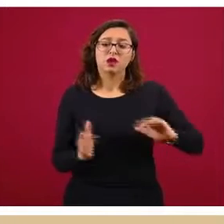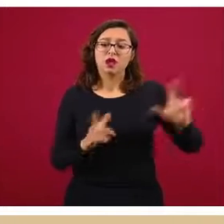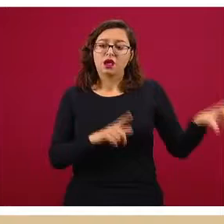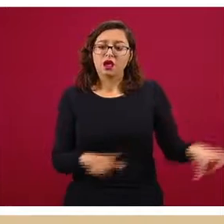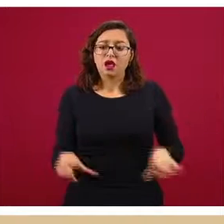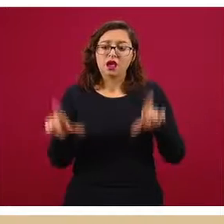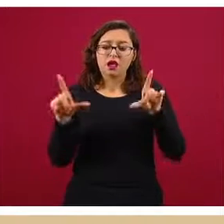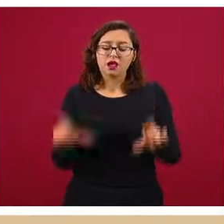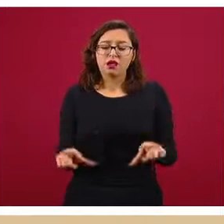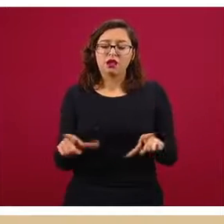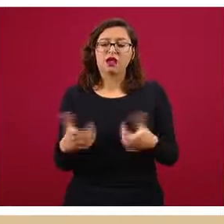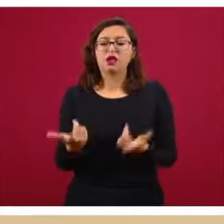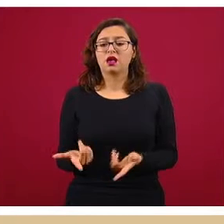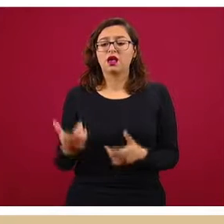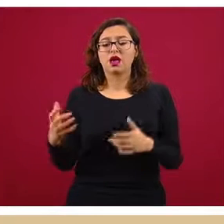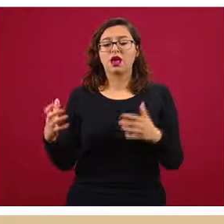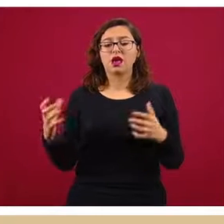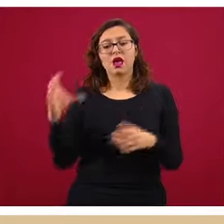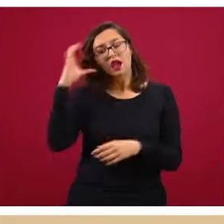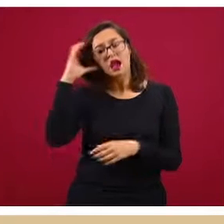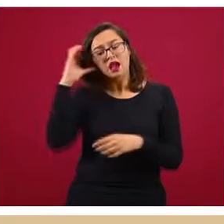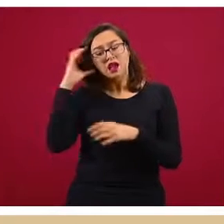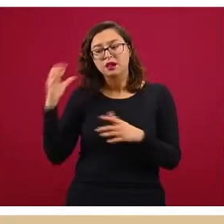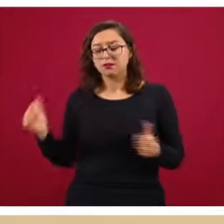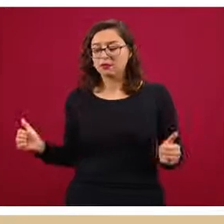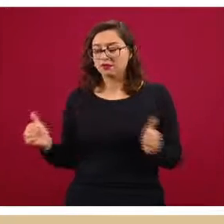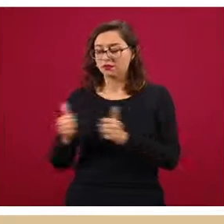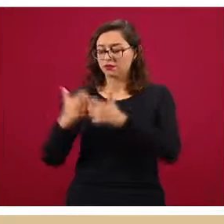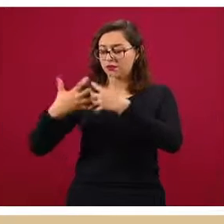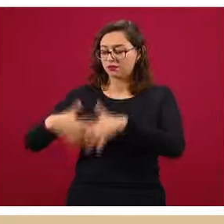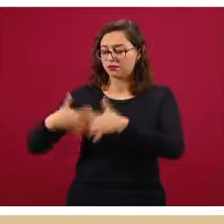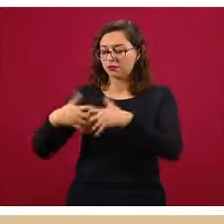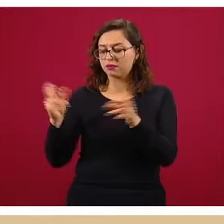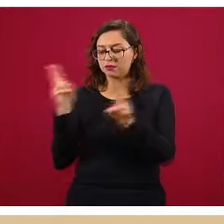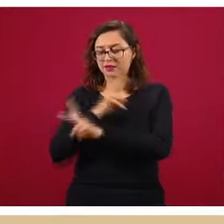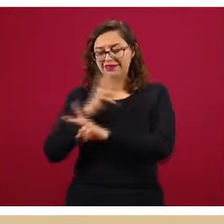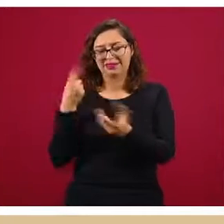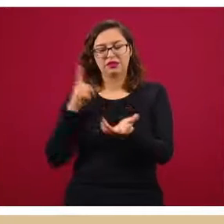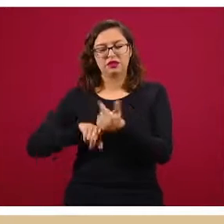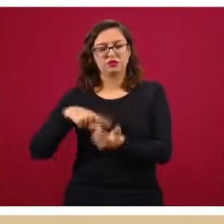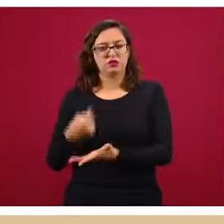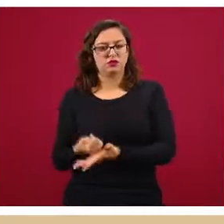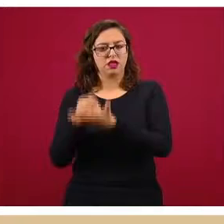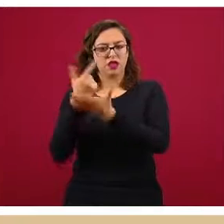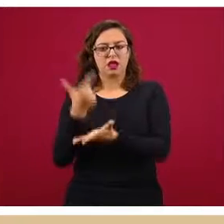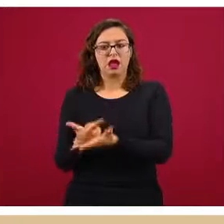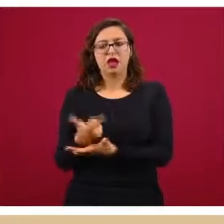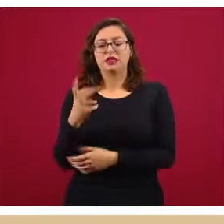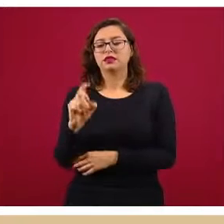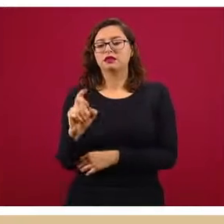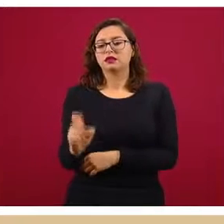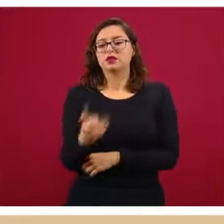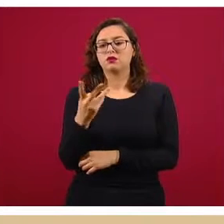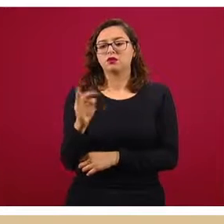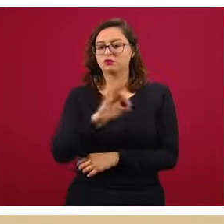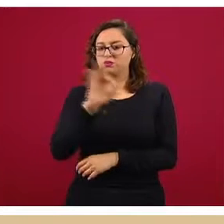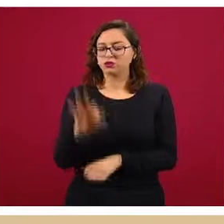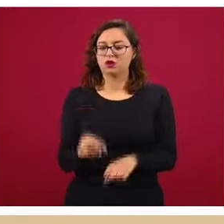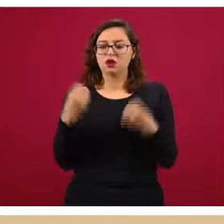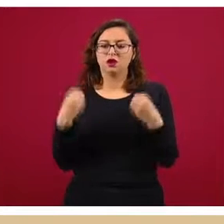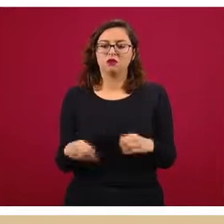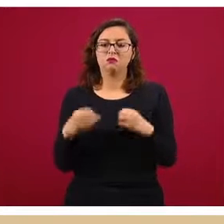los datos, los números de las camas con ventilador, análogos de la terapia intensiva, donde 34% está